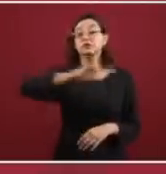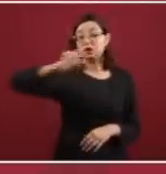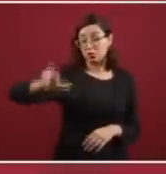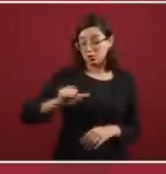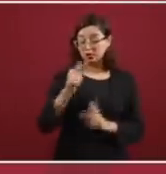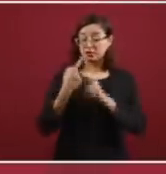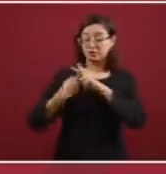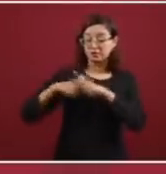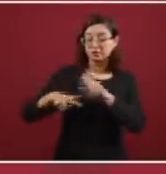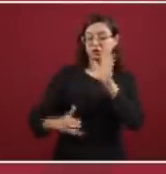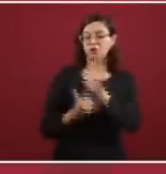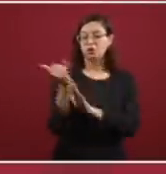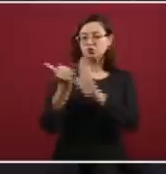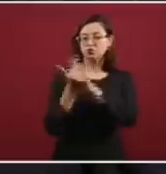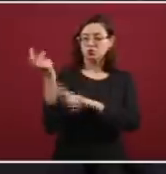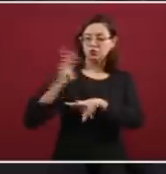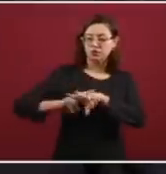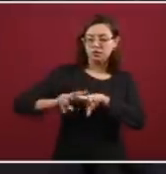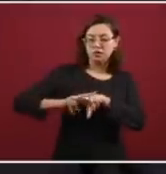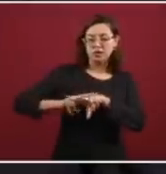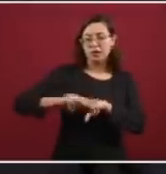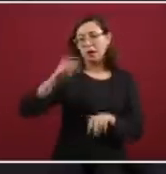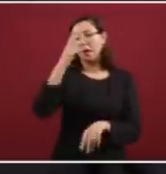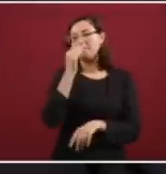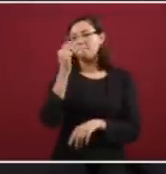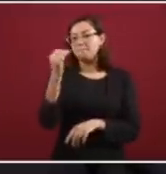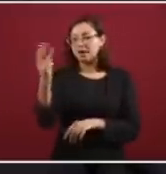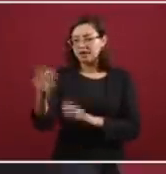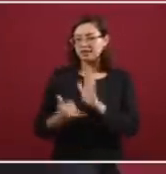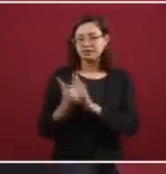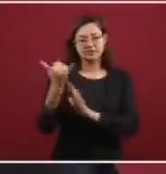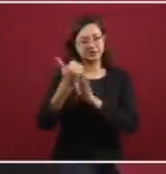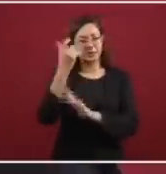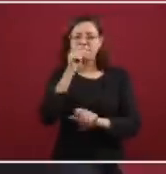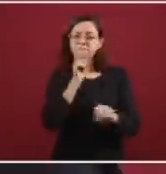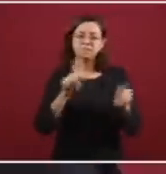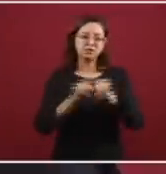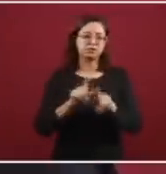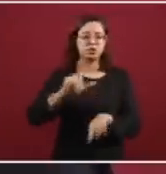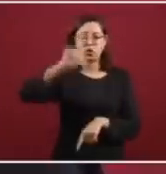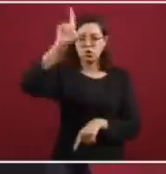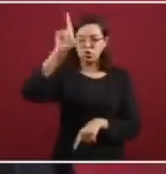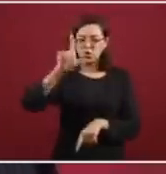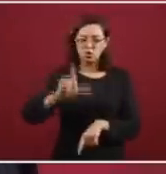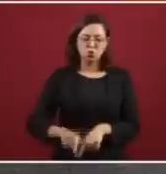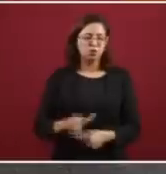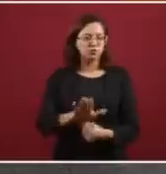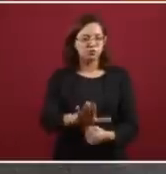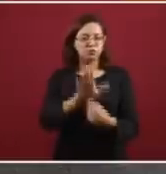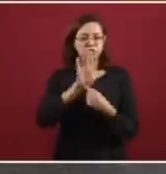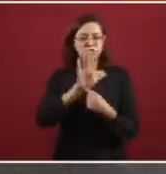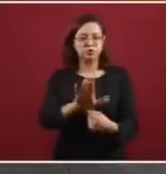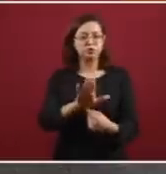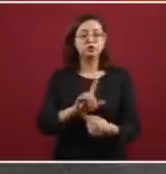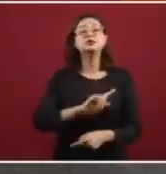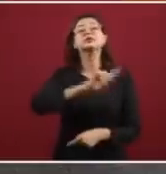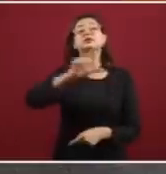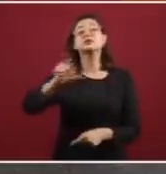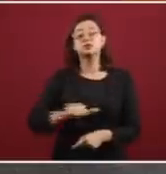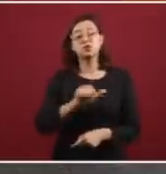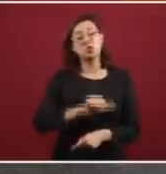igual, cada lunes. Y cuando ya empecemos las